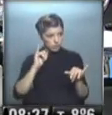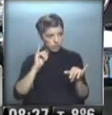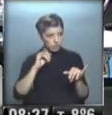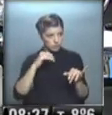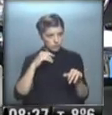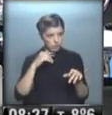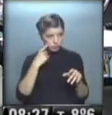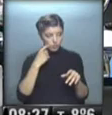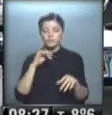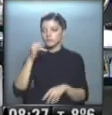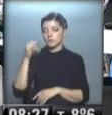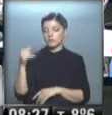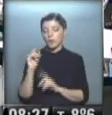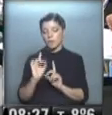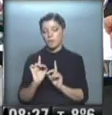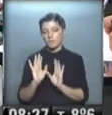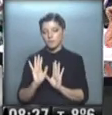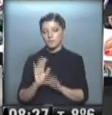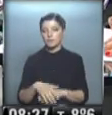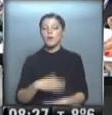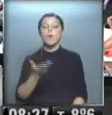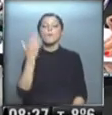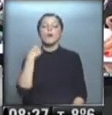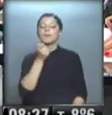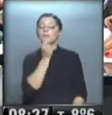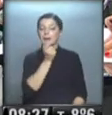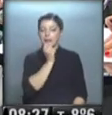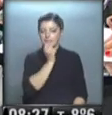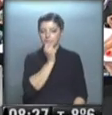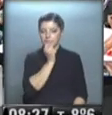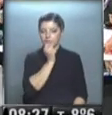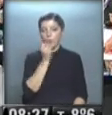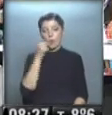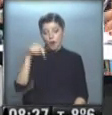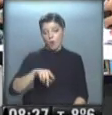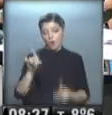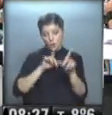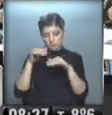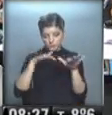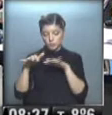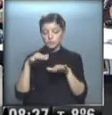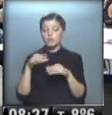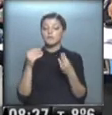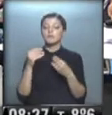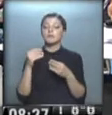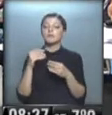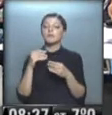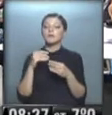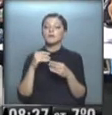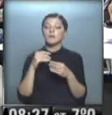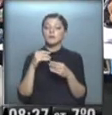información, tal cual. Porque antes se recurría, o ahora en algunos casos, ¿no? Pero eso cada vez